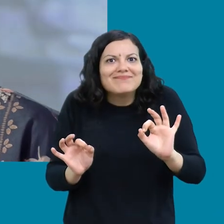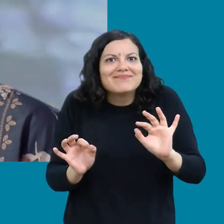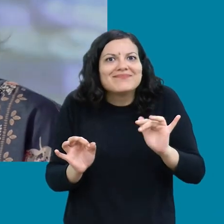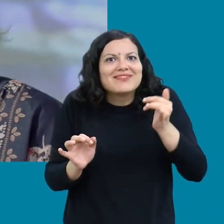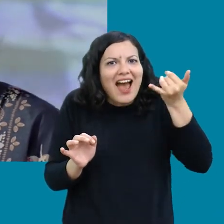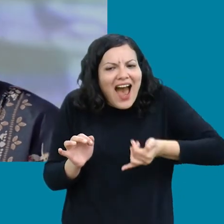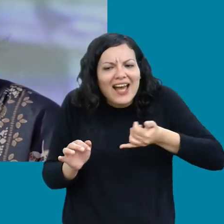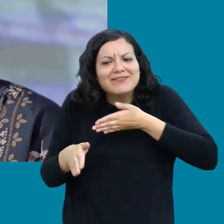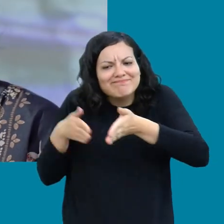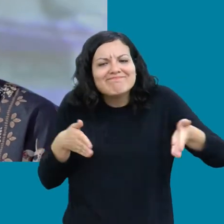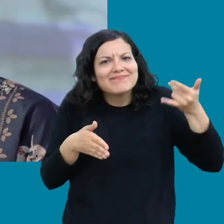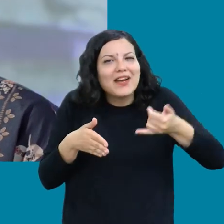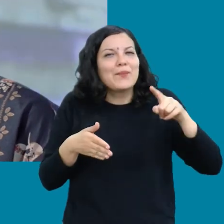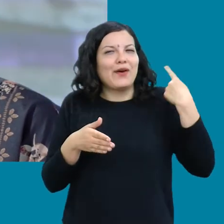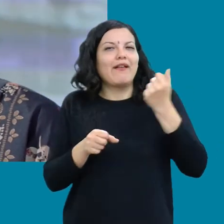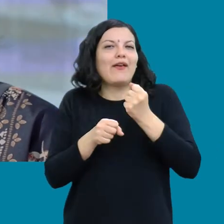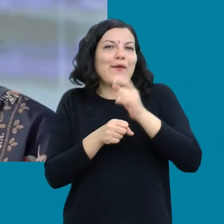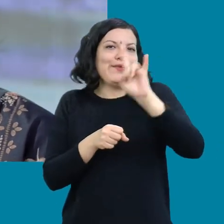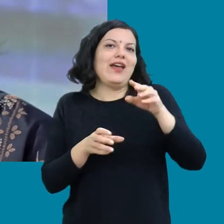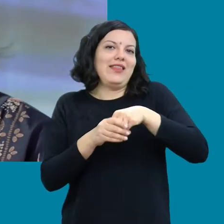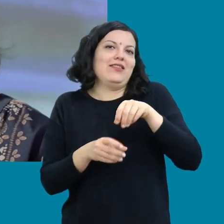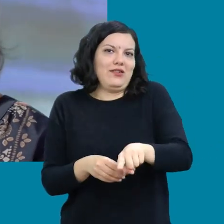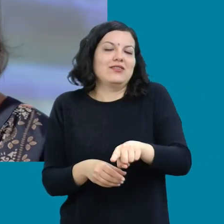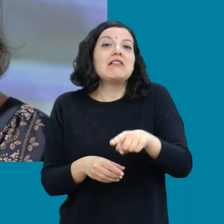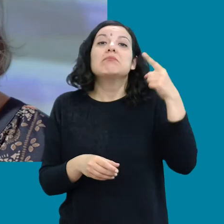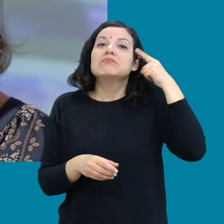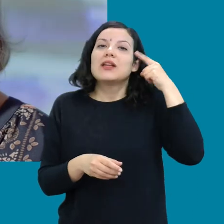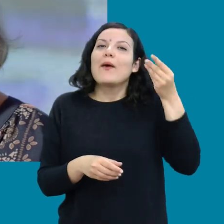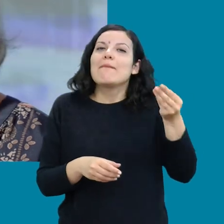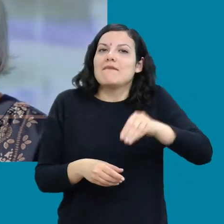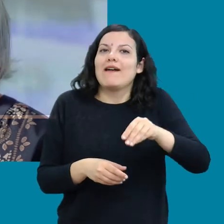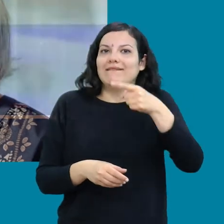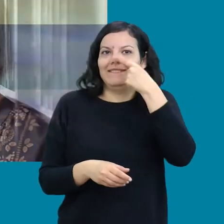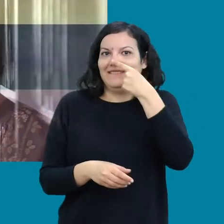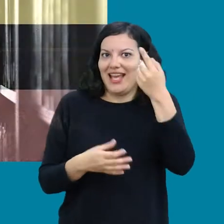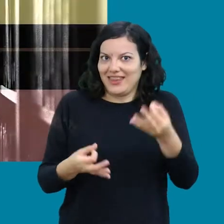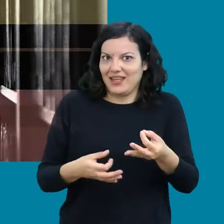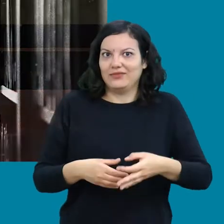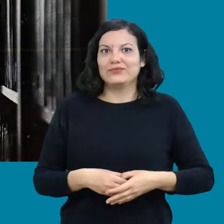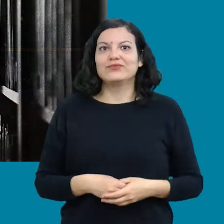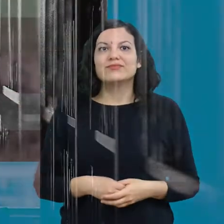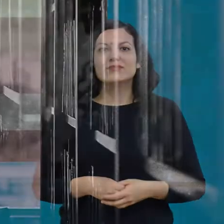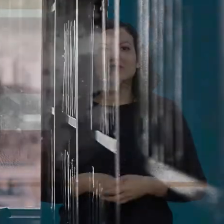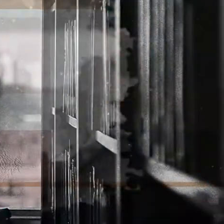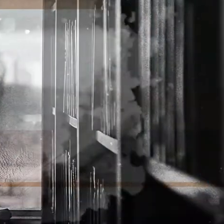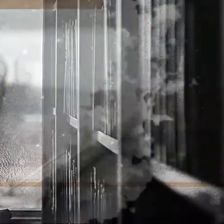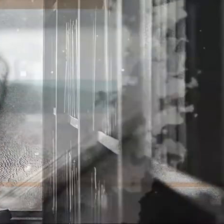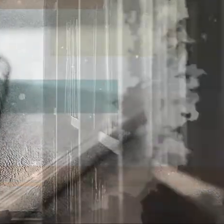sí se habitan, porque de eso trabajamos en la universidad, nos parece que es un plus bastante interesante, ¿no?